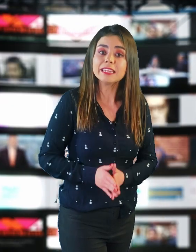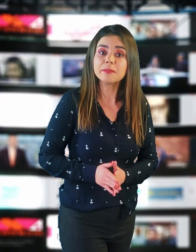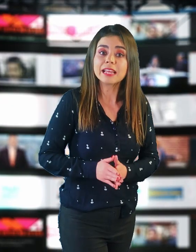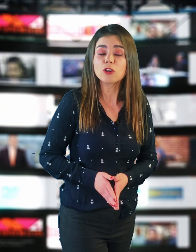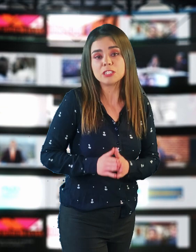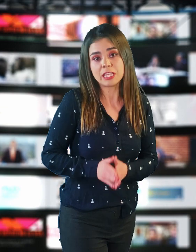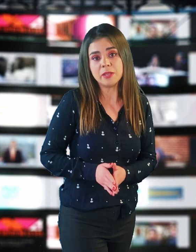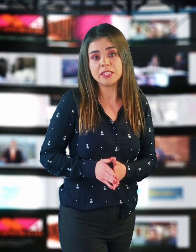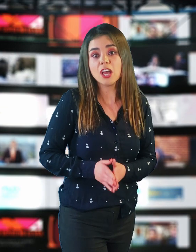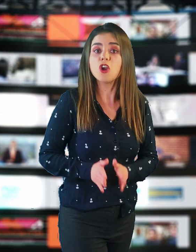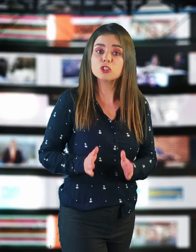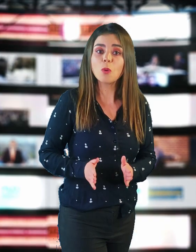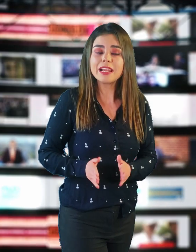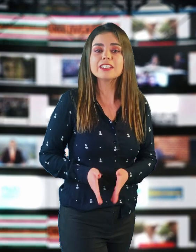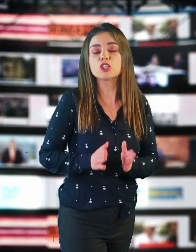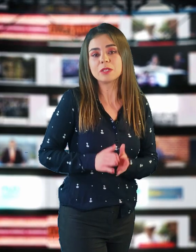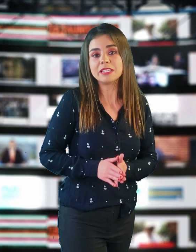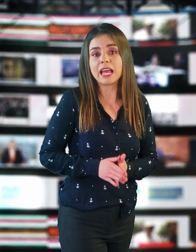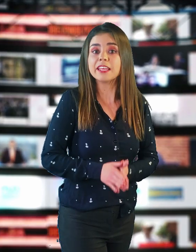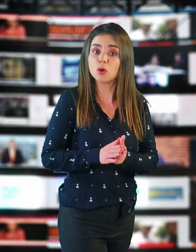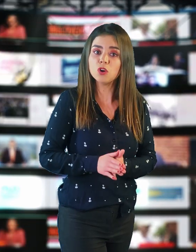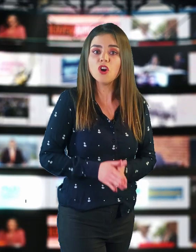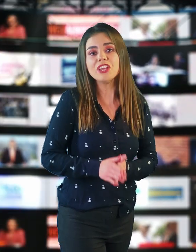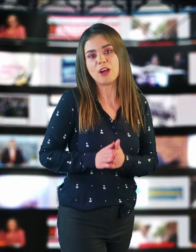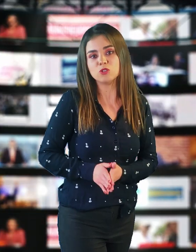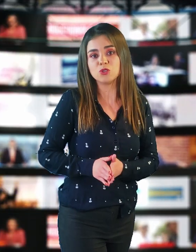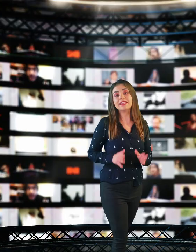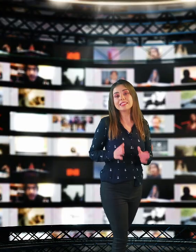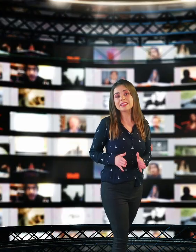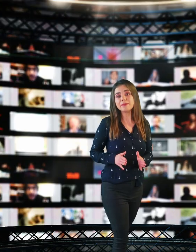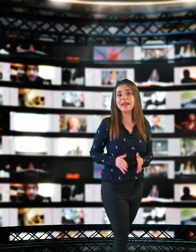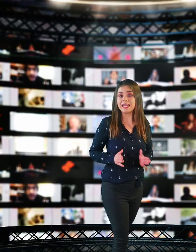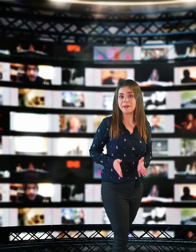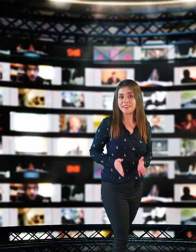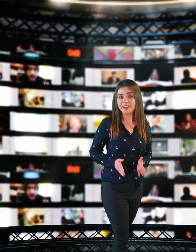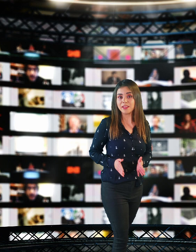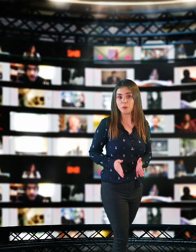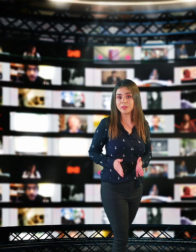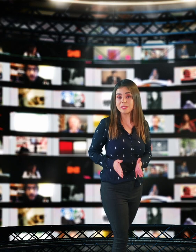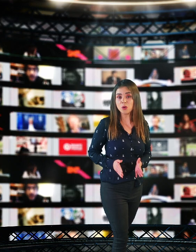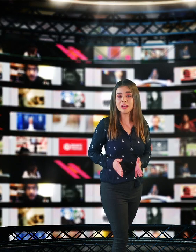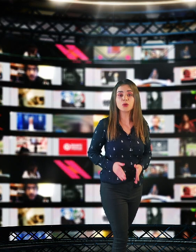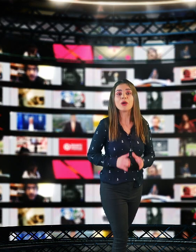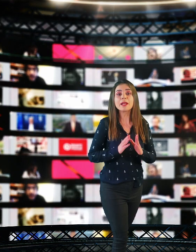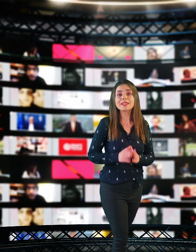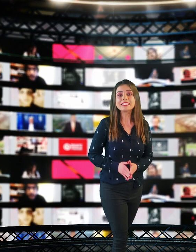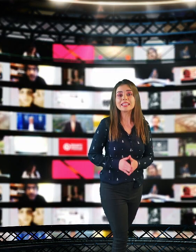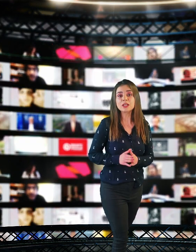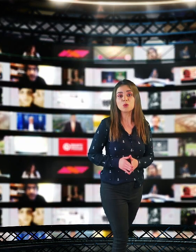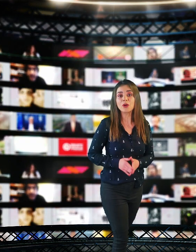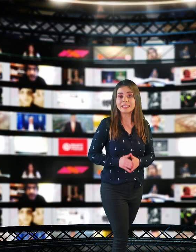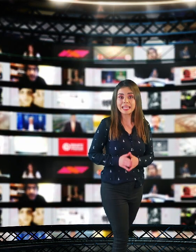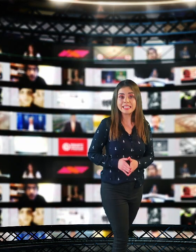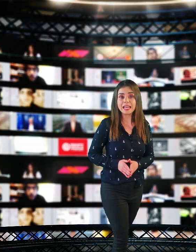y hay que terminar los dictámenes, los cuales nos presentarán en julio y agosto. Y de este tema, en la mañanera del jueves 24, el